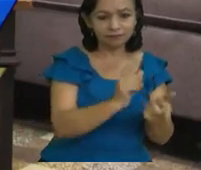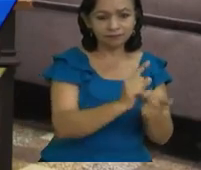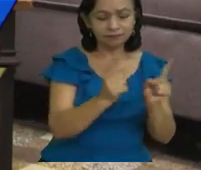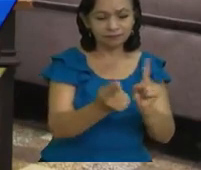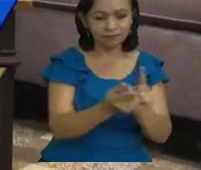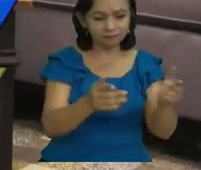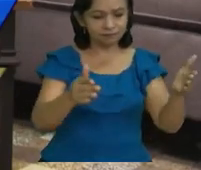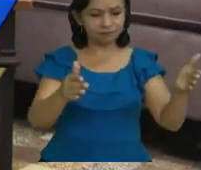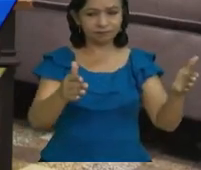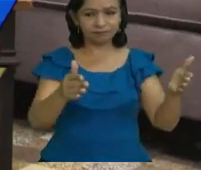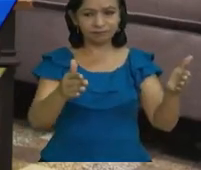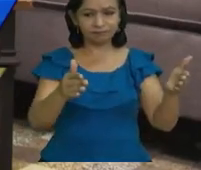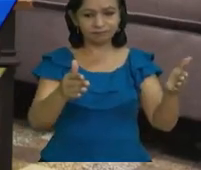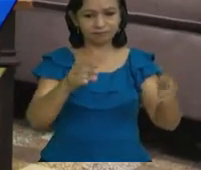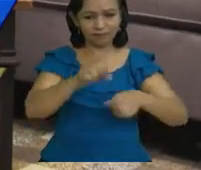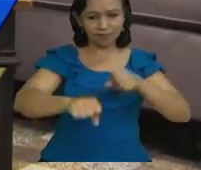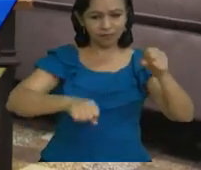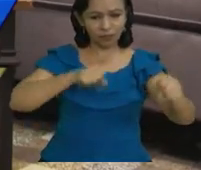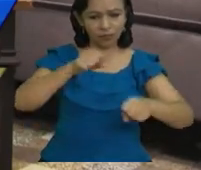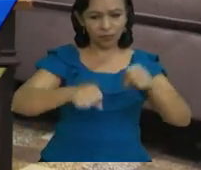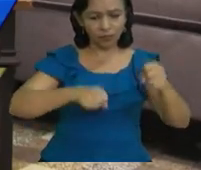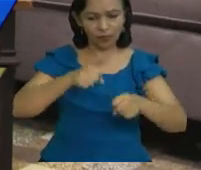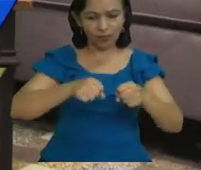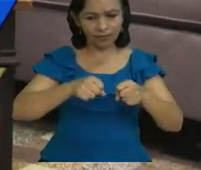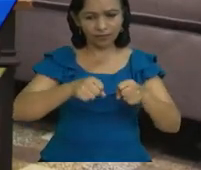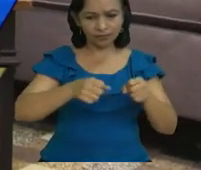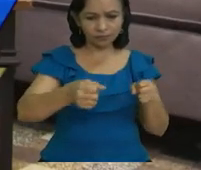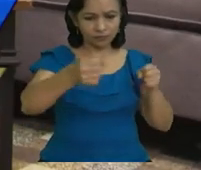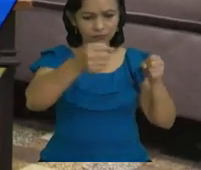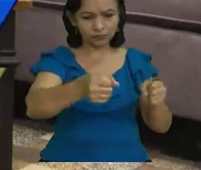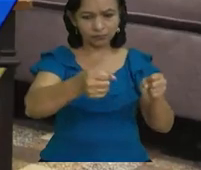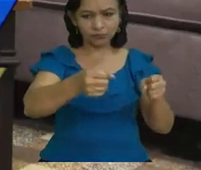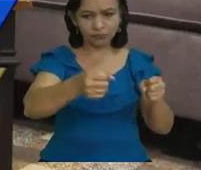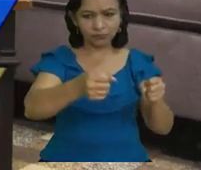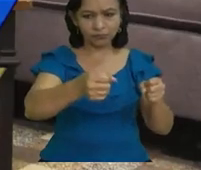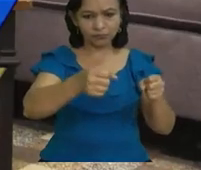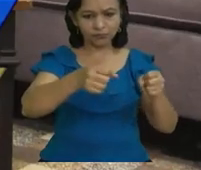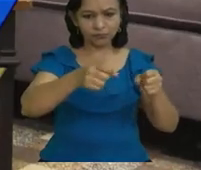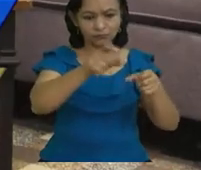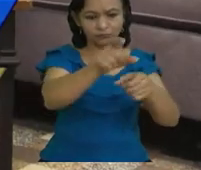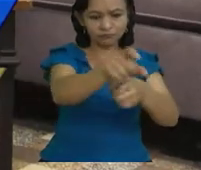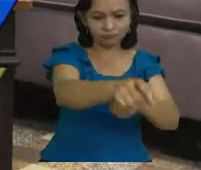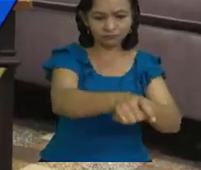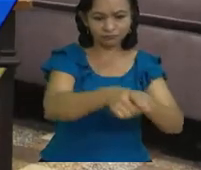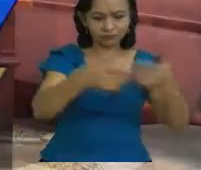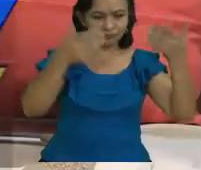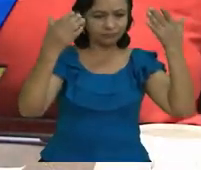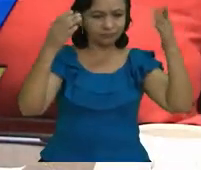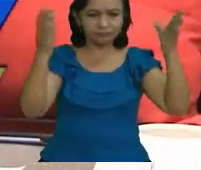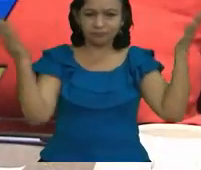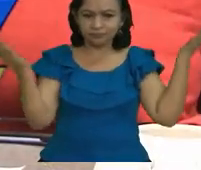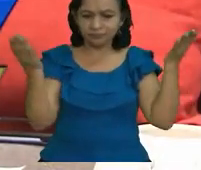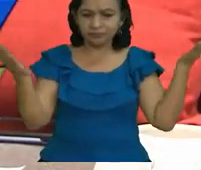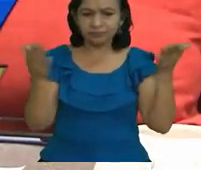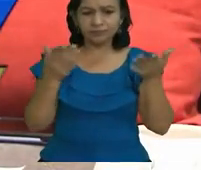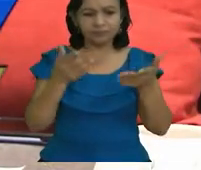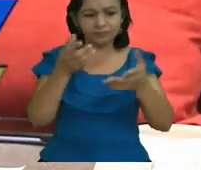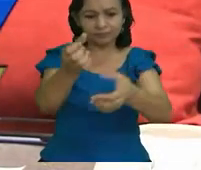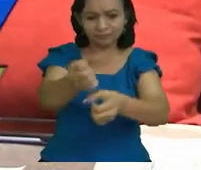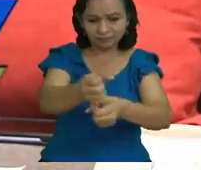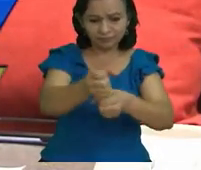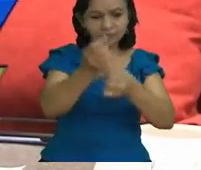mejorar. O sea, agarré una bicicleta, la acomodé, la transformé en un arado, y eso me ahorró tiempo, me